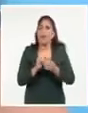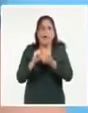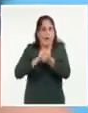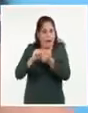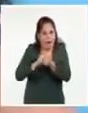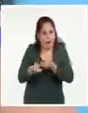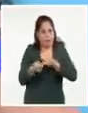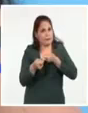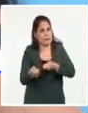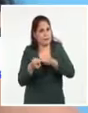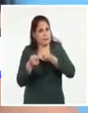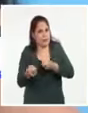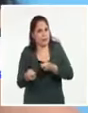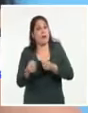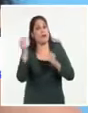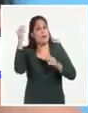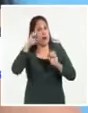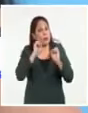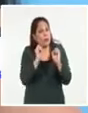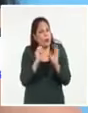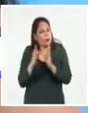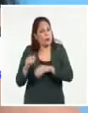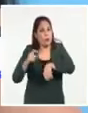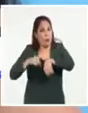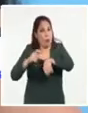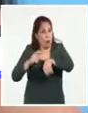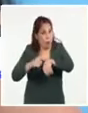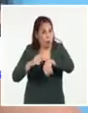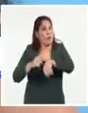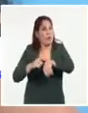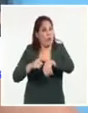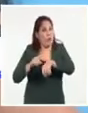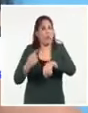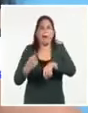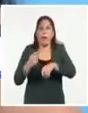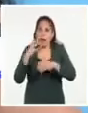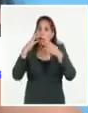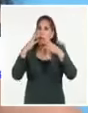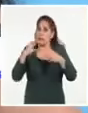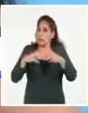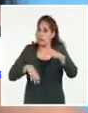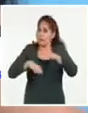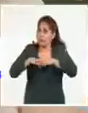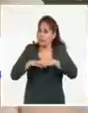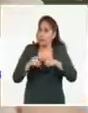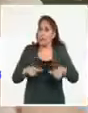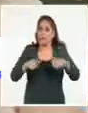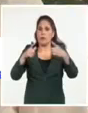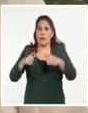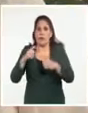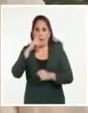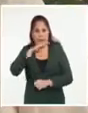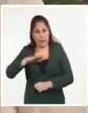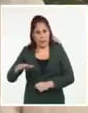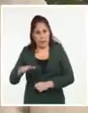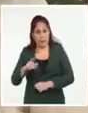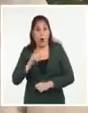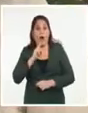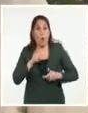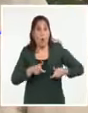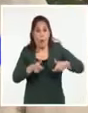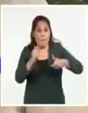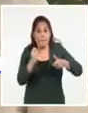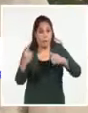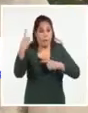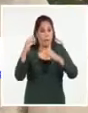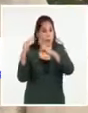que limpiar, hay que tener todo organizado, porque la higiene es muy importante y con el agua mucho más para el niño. Cuando se puso el agua por primera vez